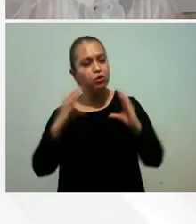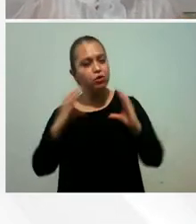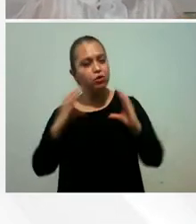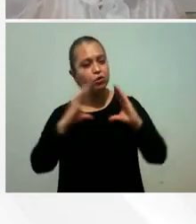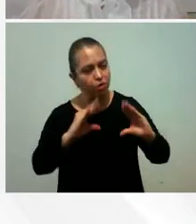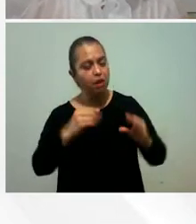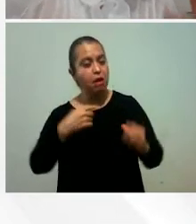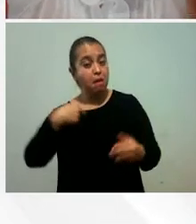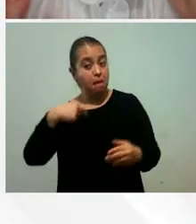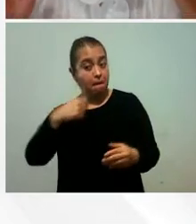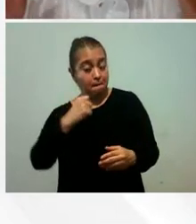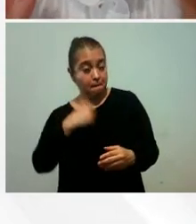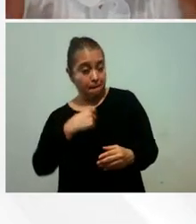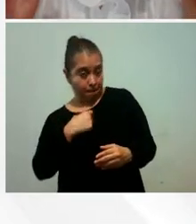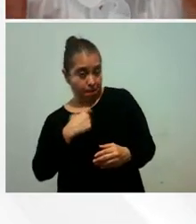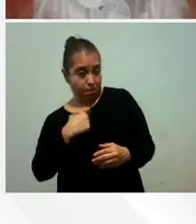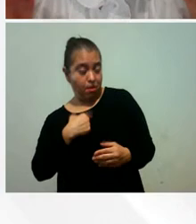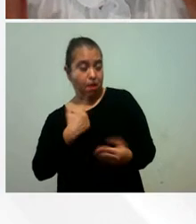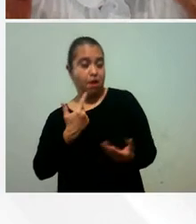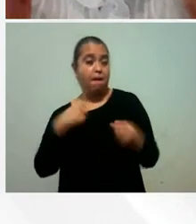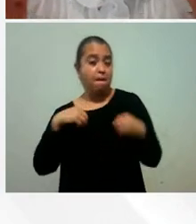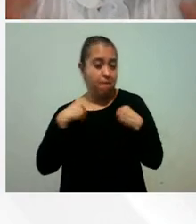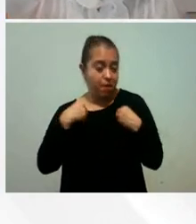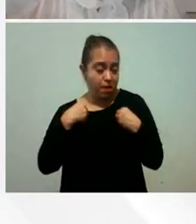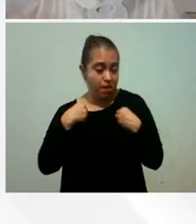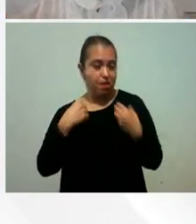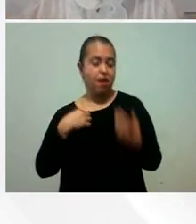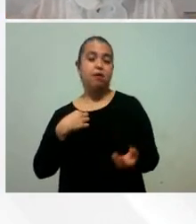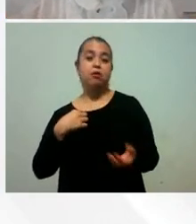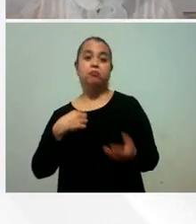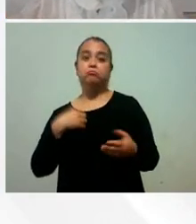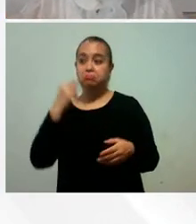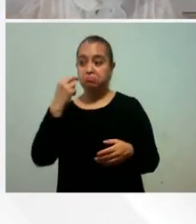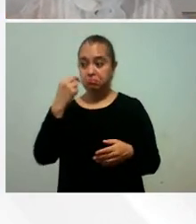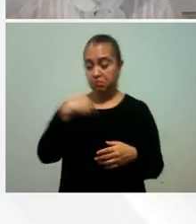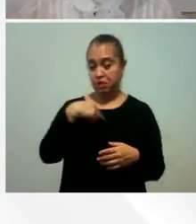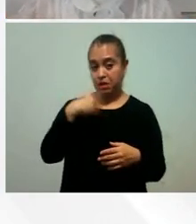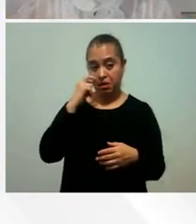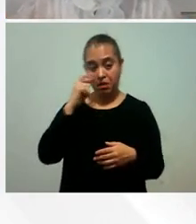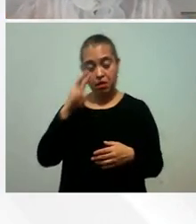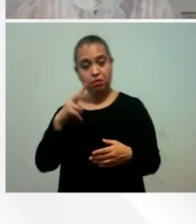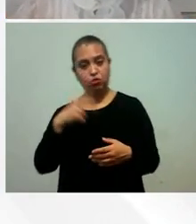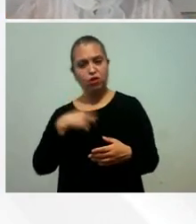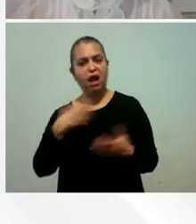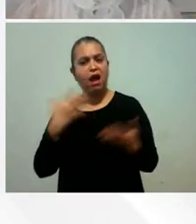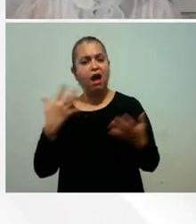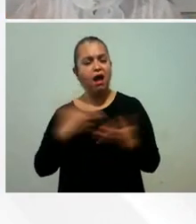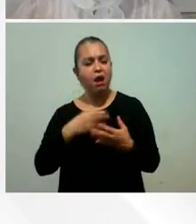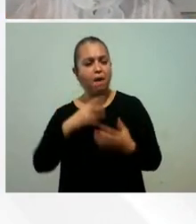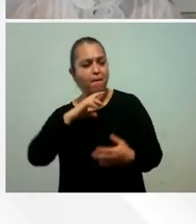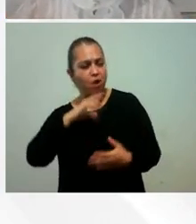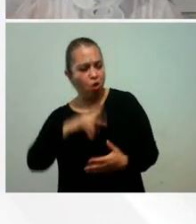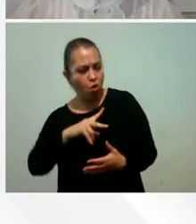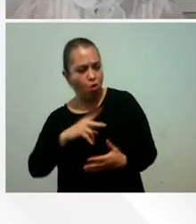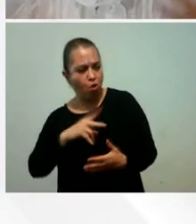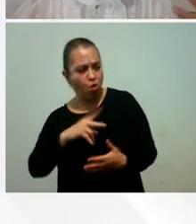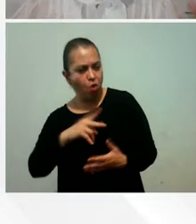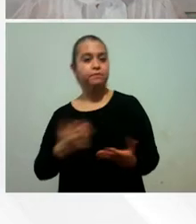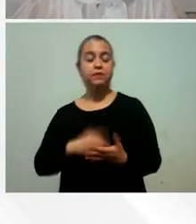áreas de mejora. Daniela, muchas gracias por esta reflexión que nos compartes. Y bueno, pues nos